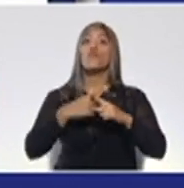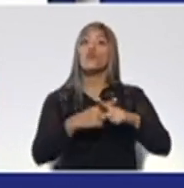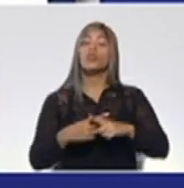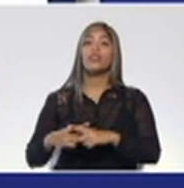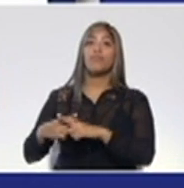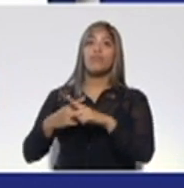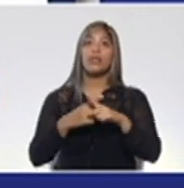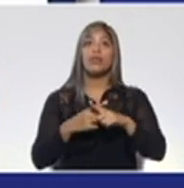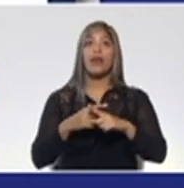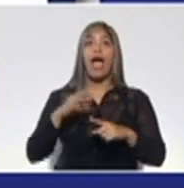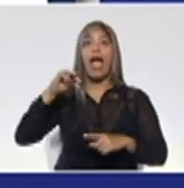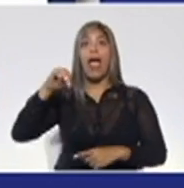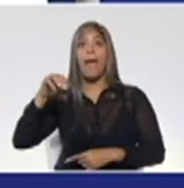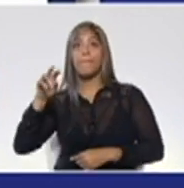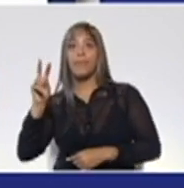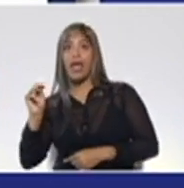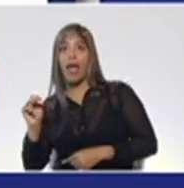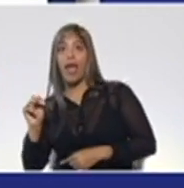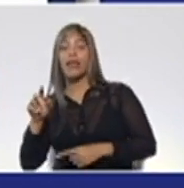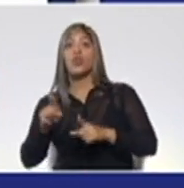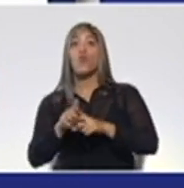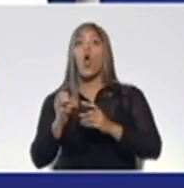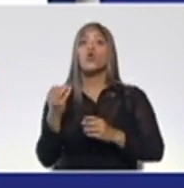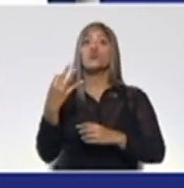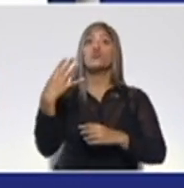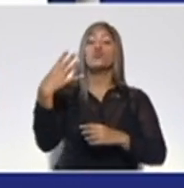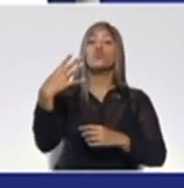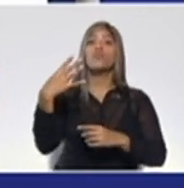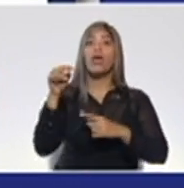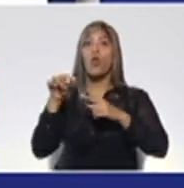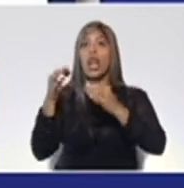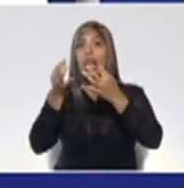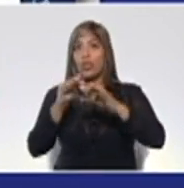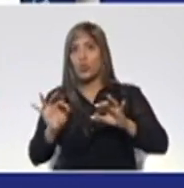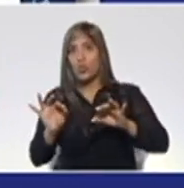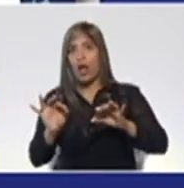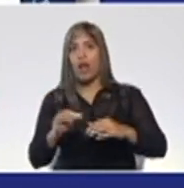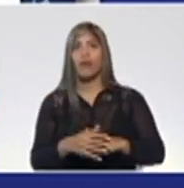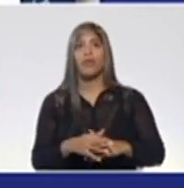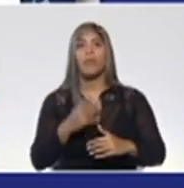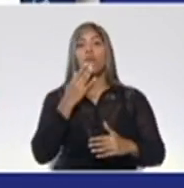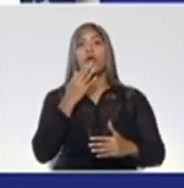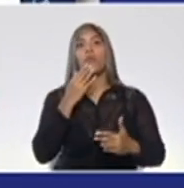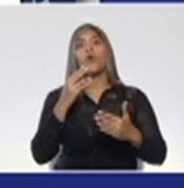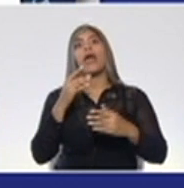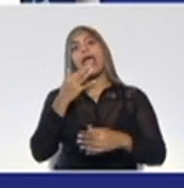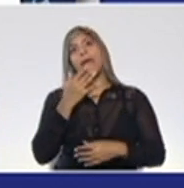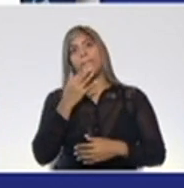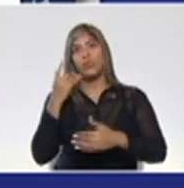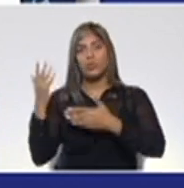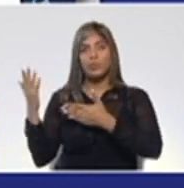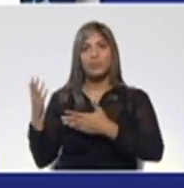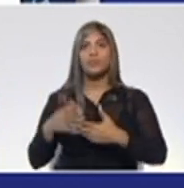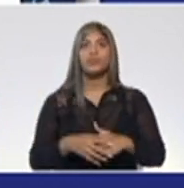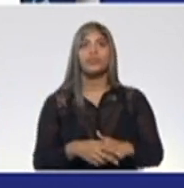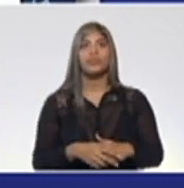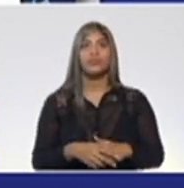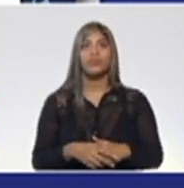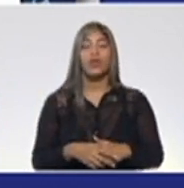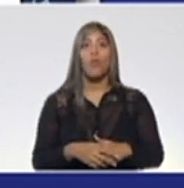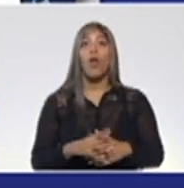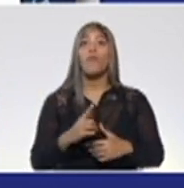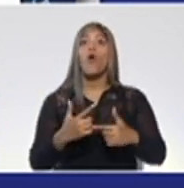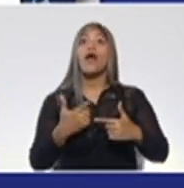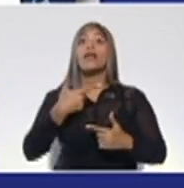m y n son números naturales mayores que la unidad. Pasemos a un ejemplo, la raíz de